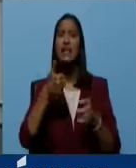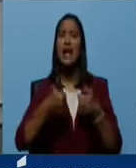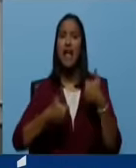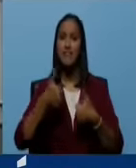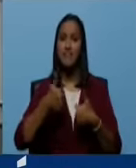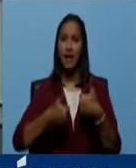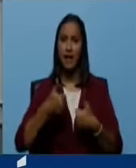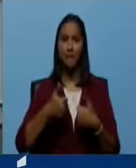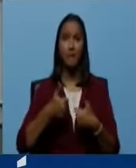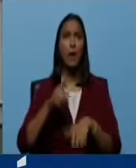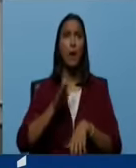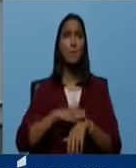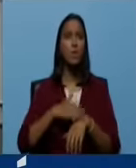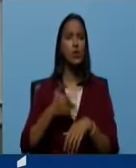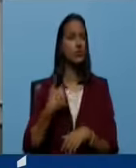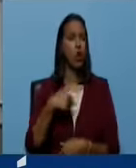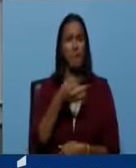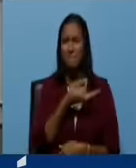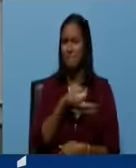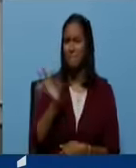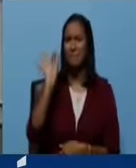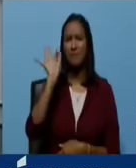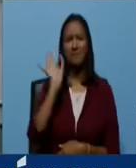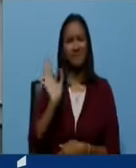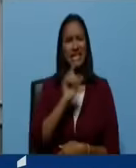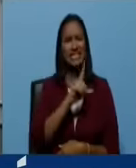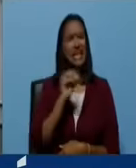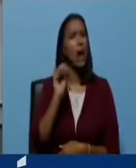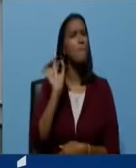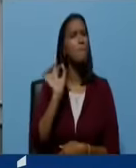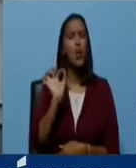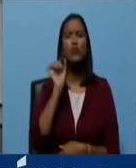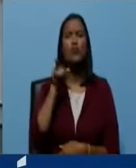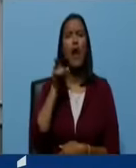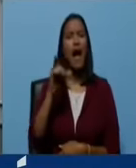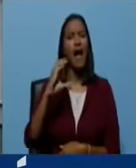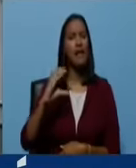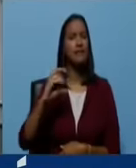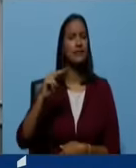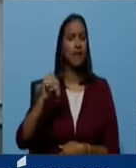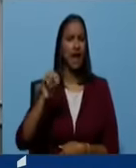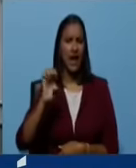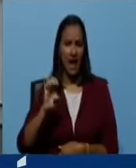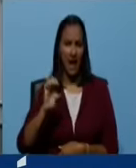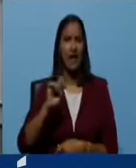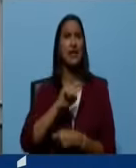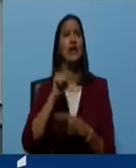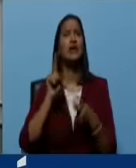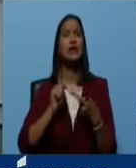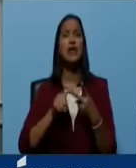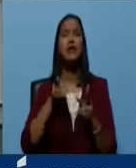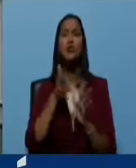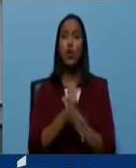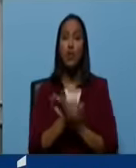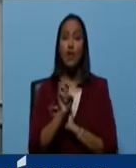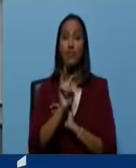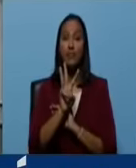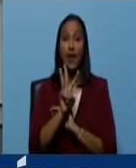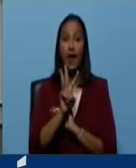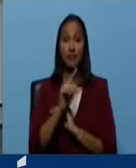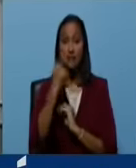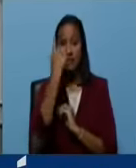extraordinario y excelente el sistema electoral venezolano para él aparecer al menos en tres tarjetas electorales, su